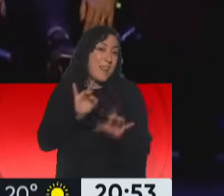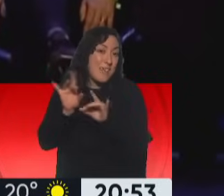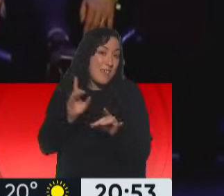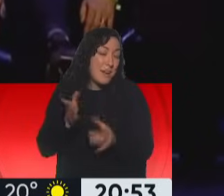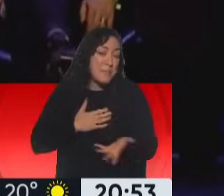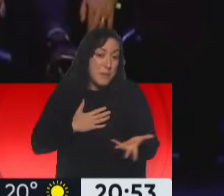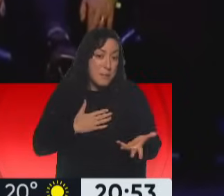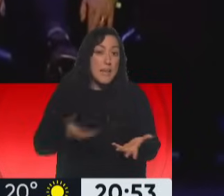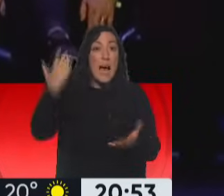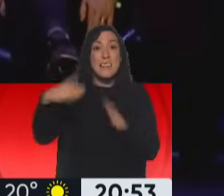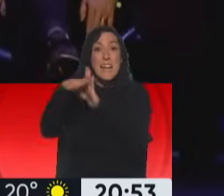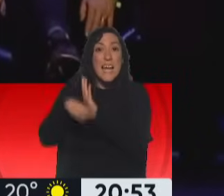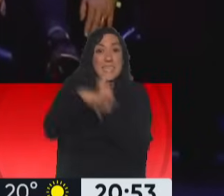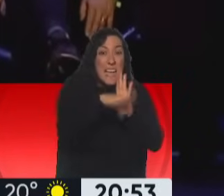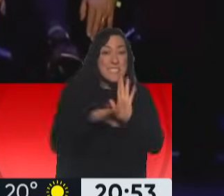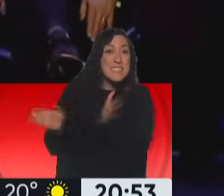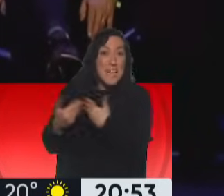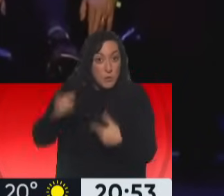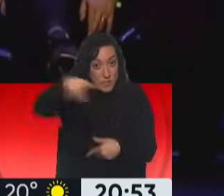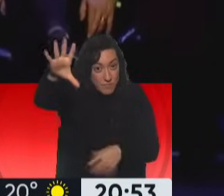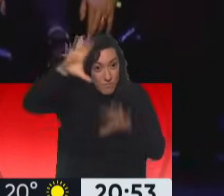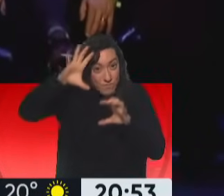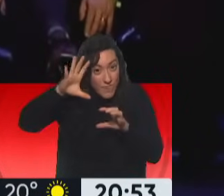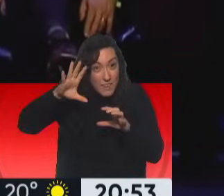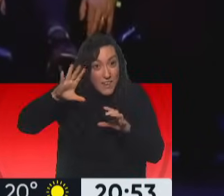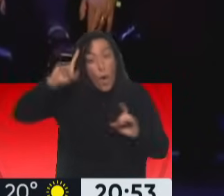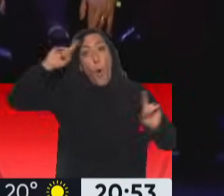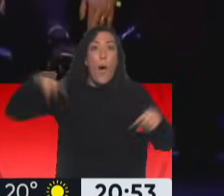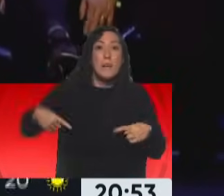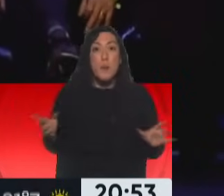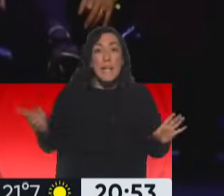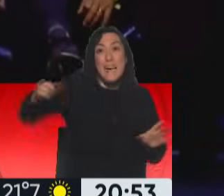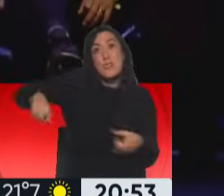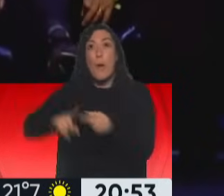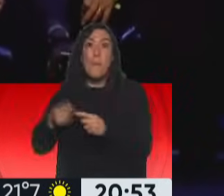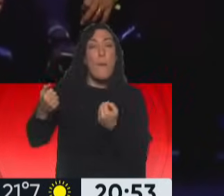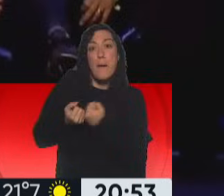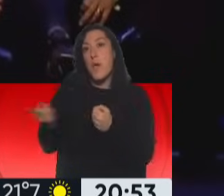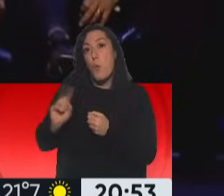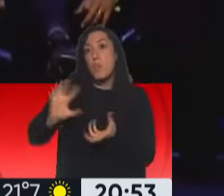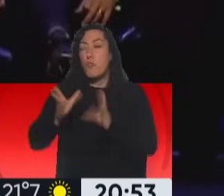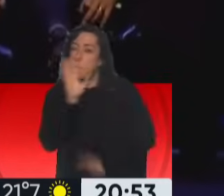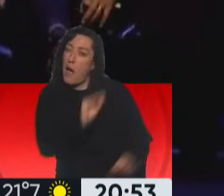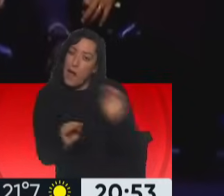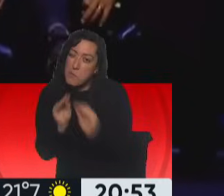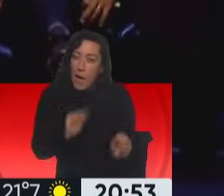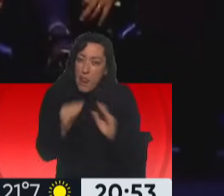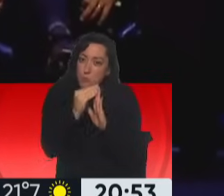pasó con los cierres de lista. Casualmente no se podían poner de acuerdo en cómo armarlas